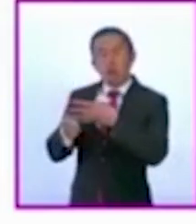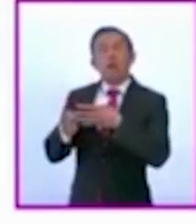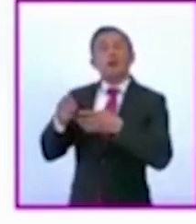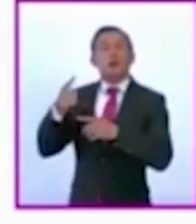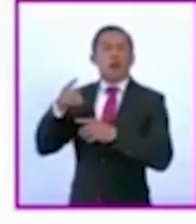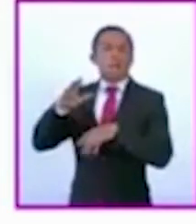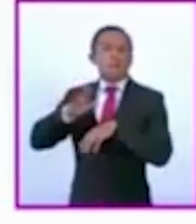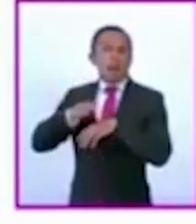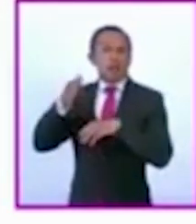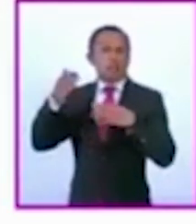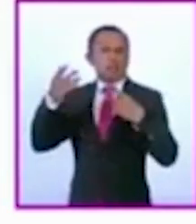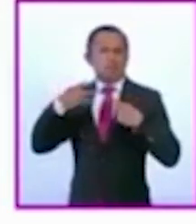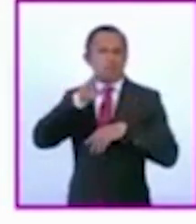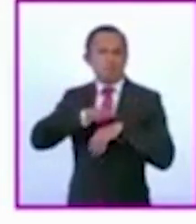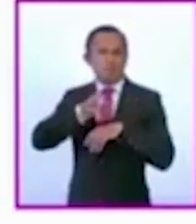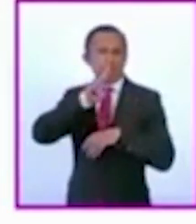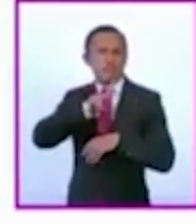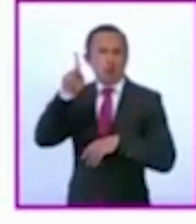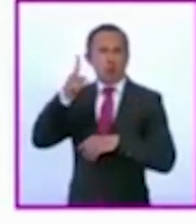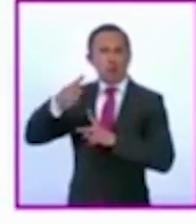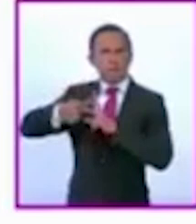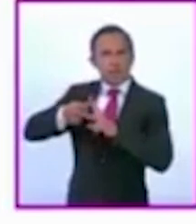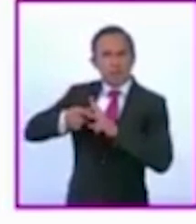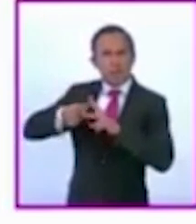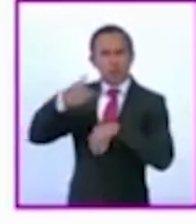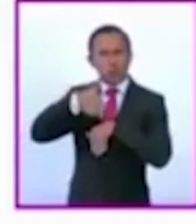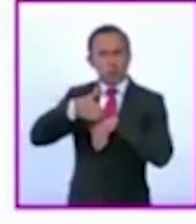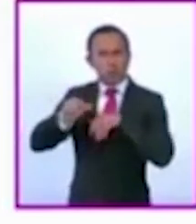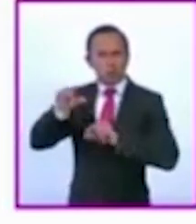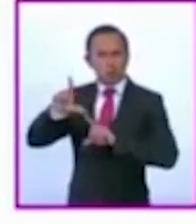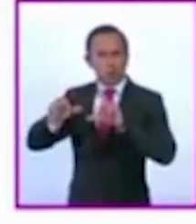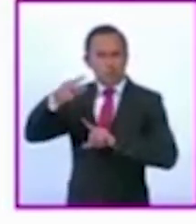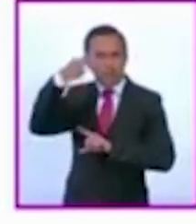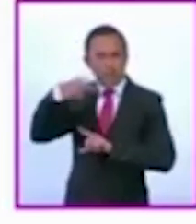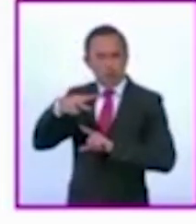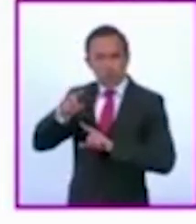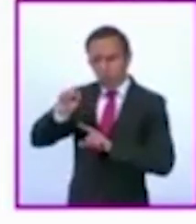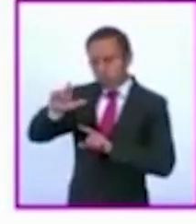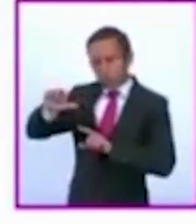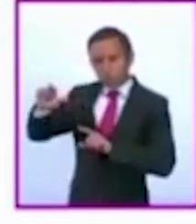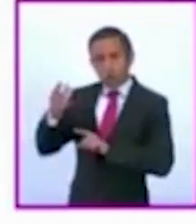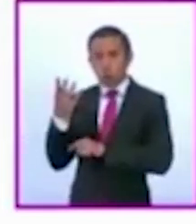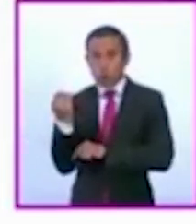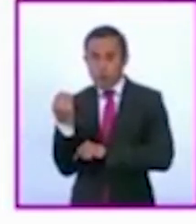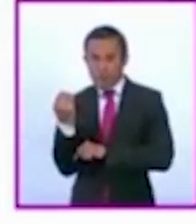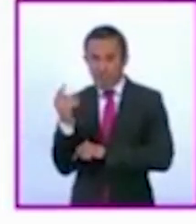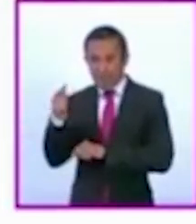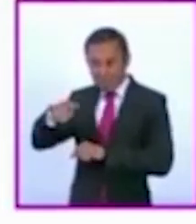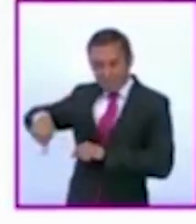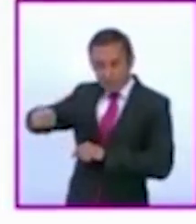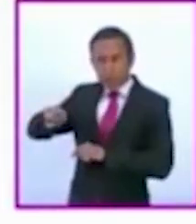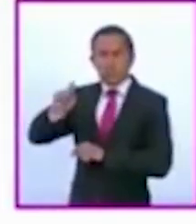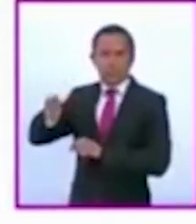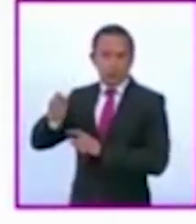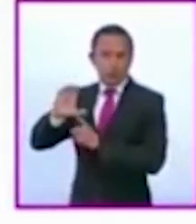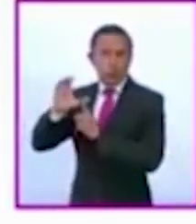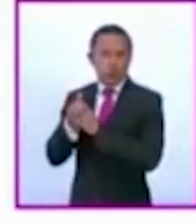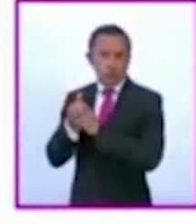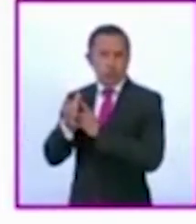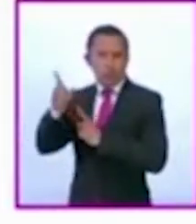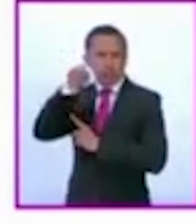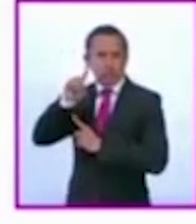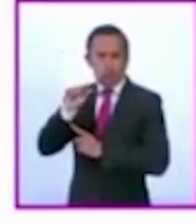de los más destacados matemáticos y estadísticos de mexico quienes integran el comité técnico asesor mencionado